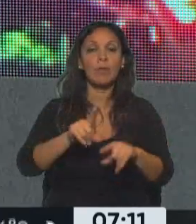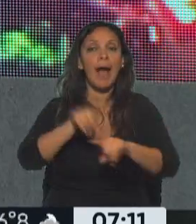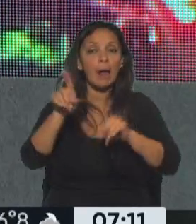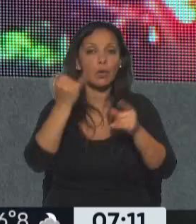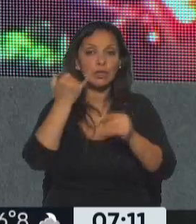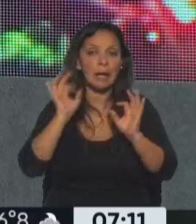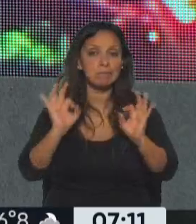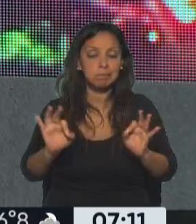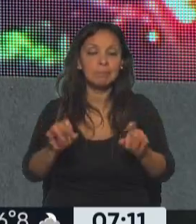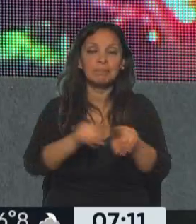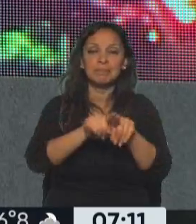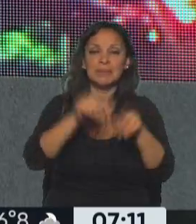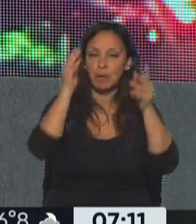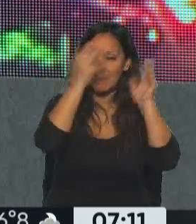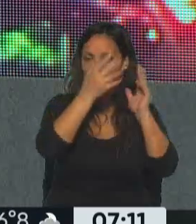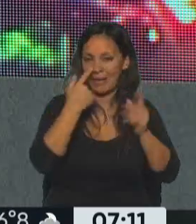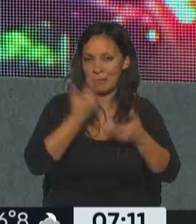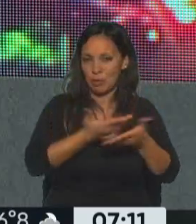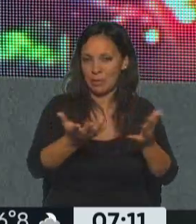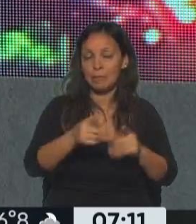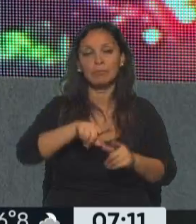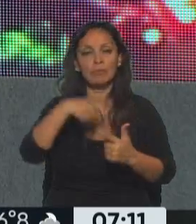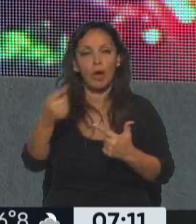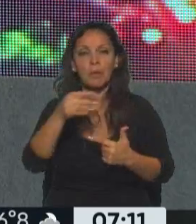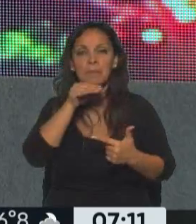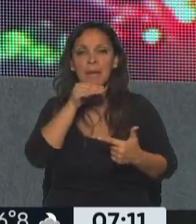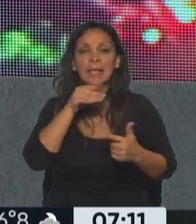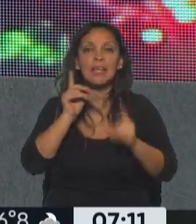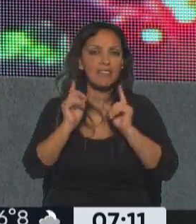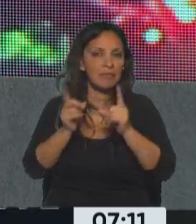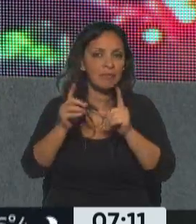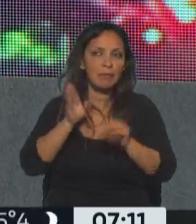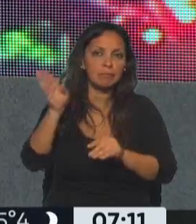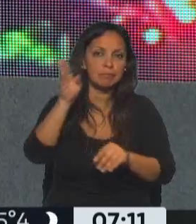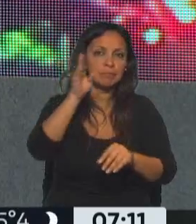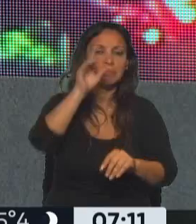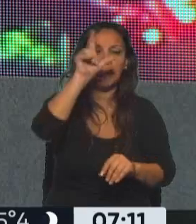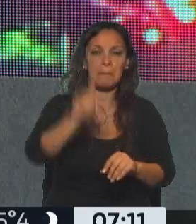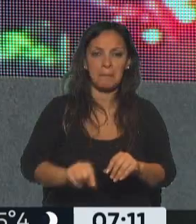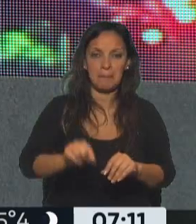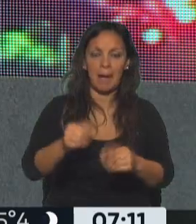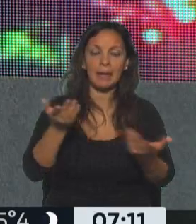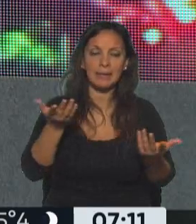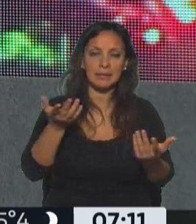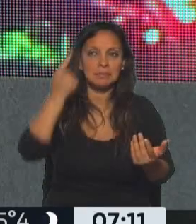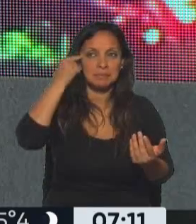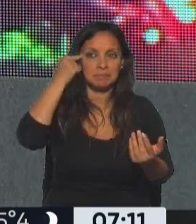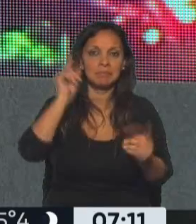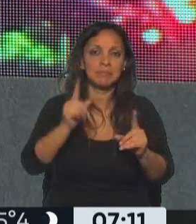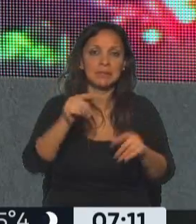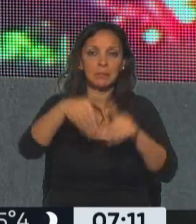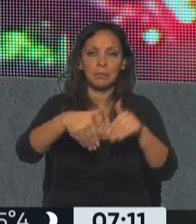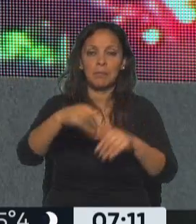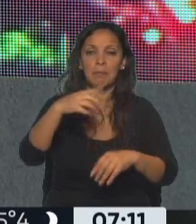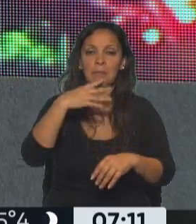hace un ratito, y un Sergio Massa muy activo, todavía recorriendo parte del país en función de lo que implican estas primarias. Y con